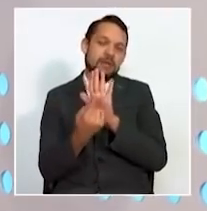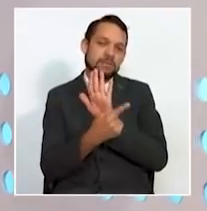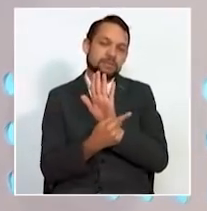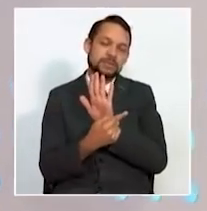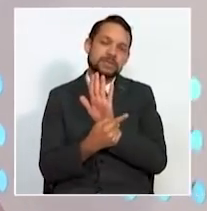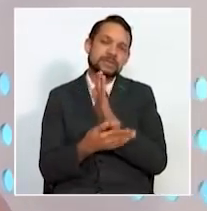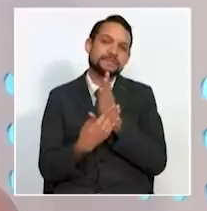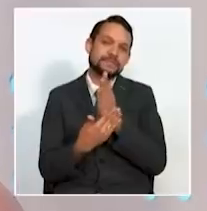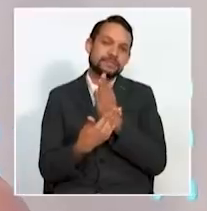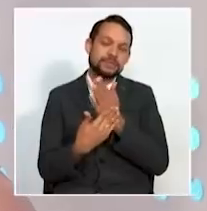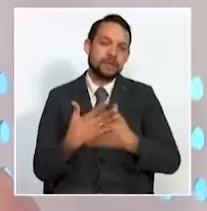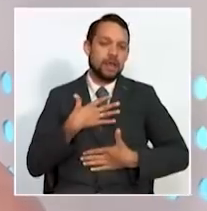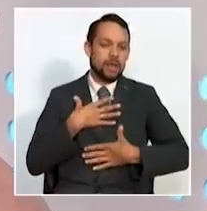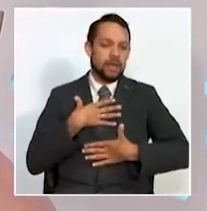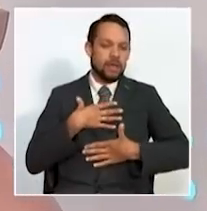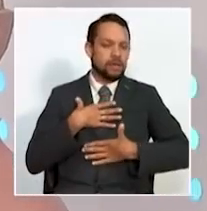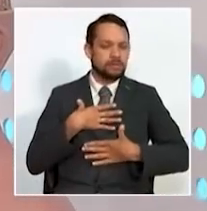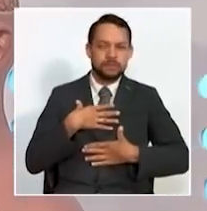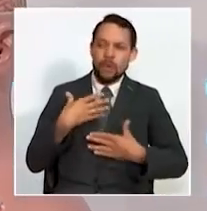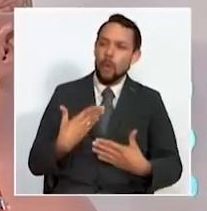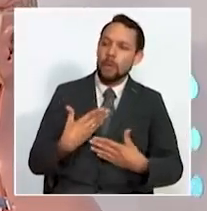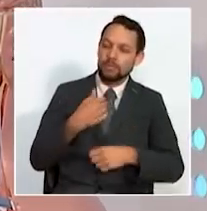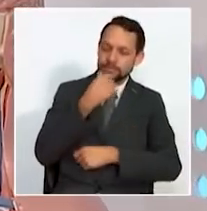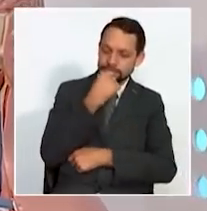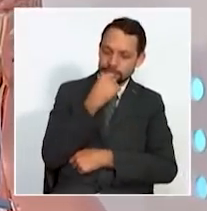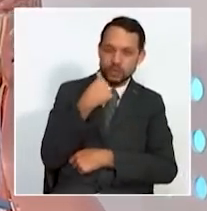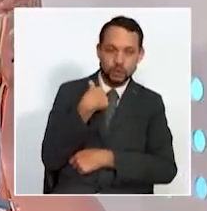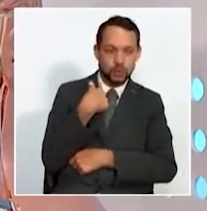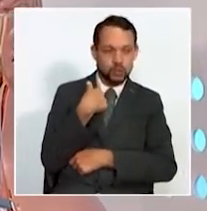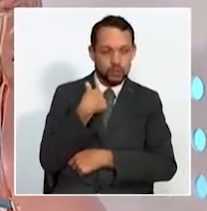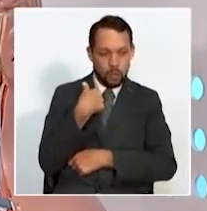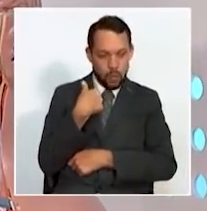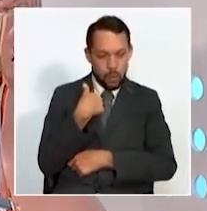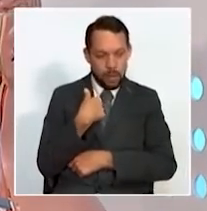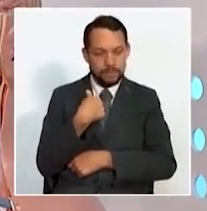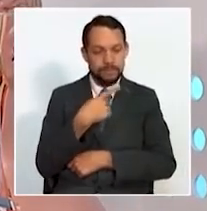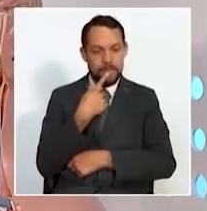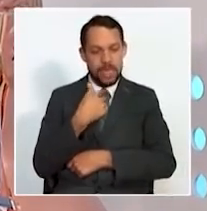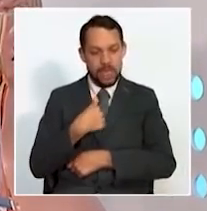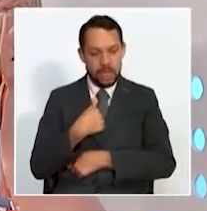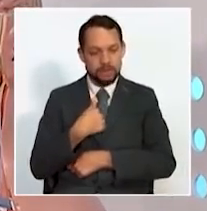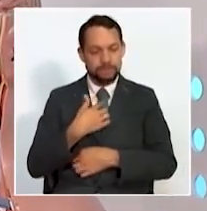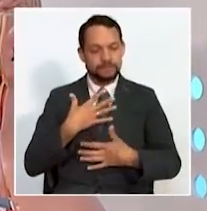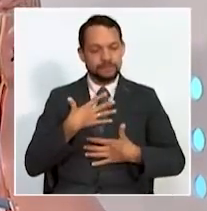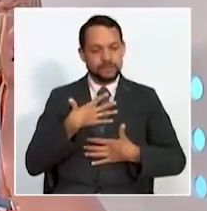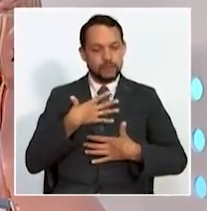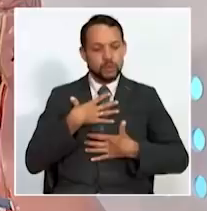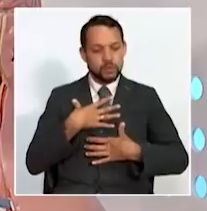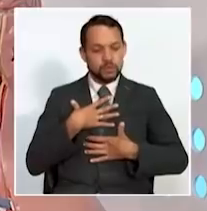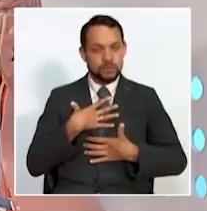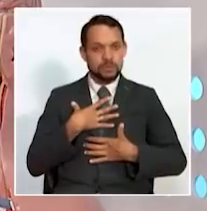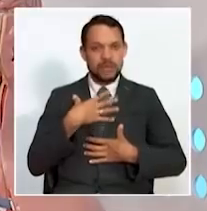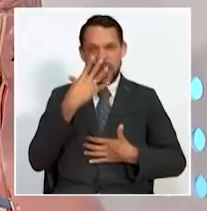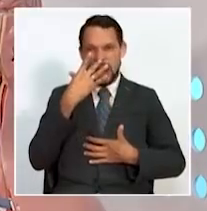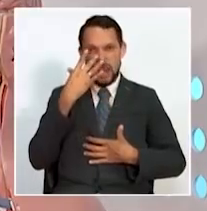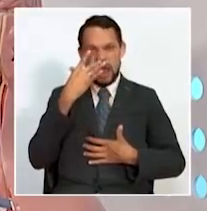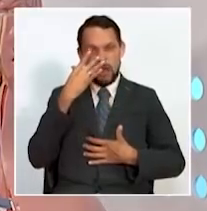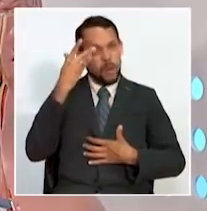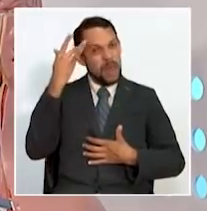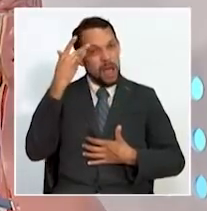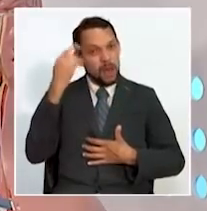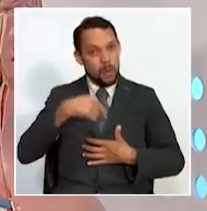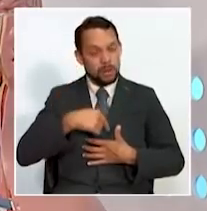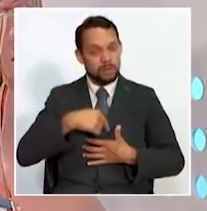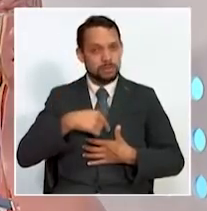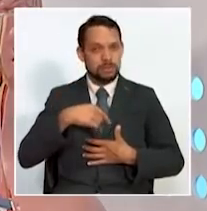muchas veces las personas dicen, no doctor, ¿cómo le parece? Que es que a mí me dijeron que como el pulmón está negro, es que está malo. Y resulta que el pulmón